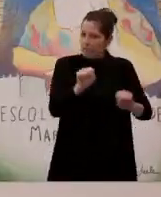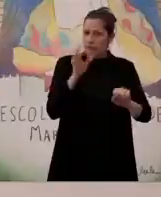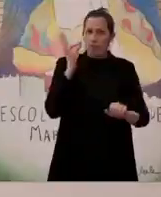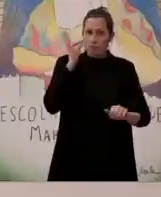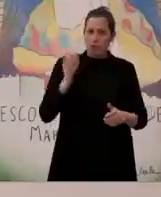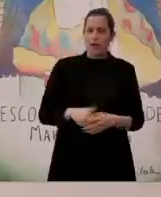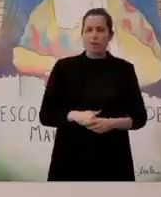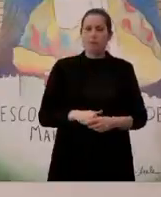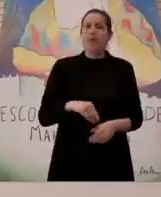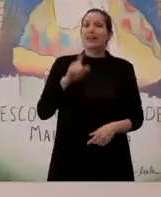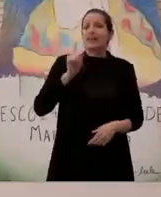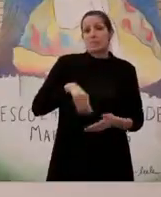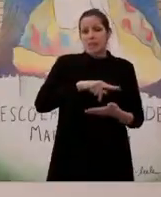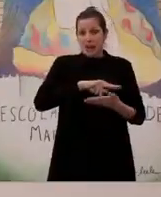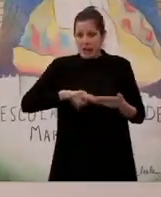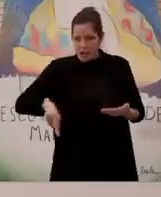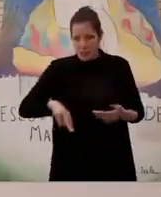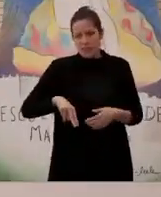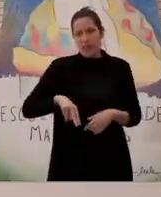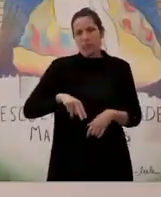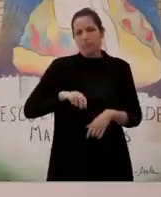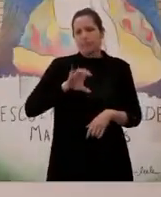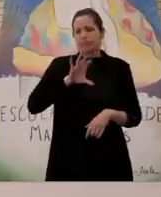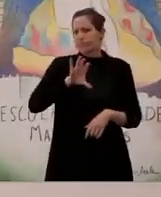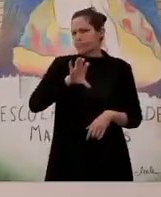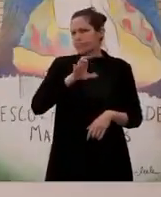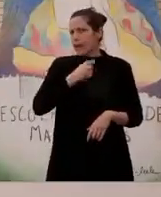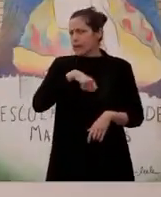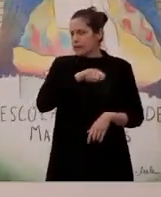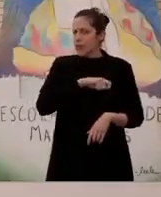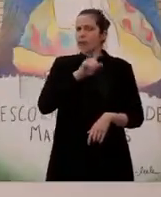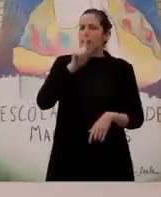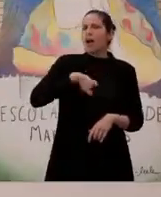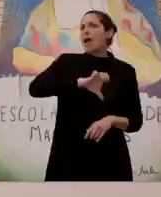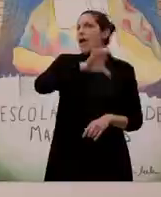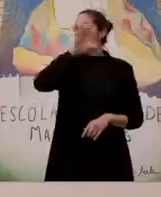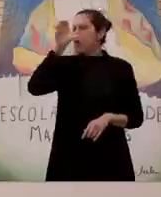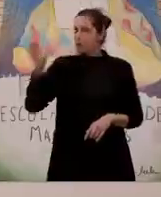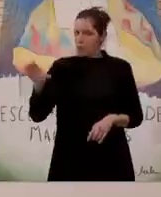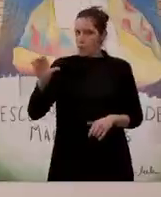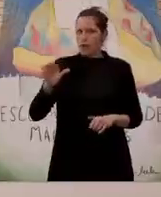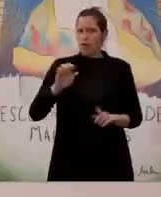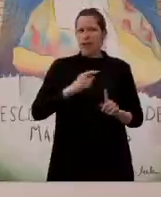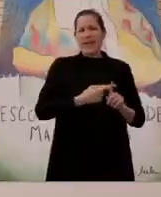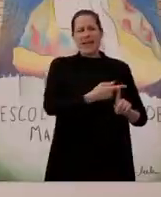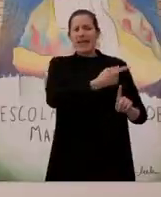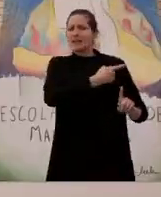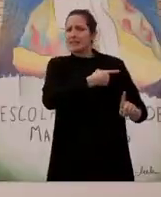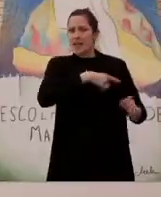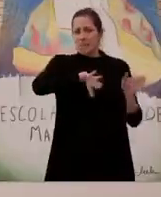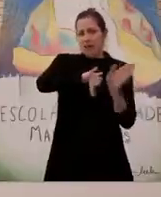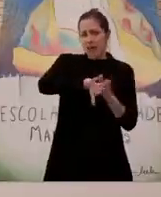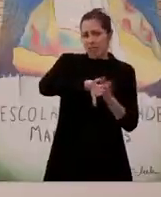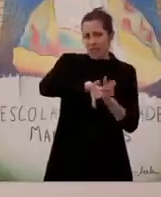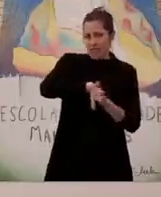engalizan o estado y en Europa os ventus de extrema derecha y de populismo son inmensos como ya